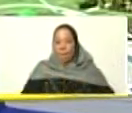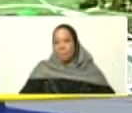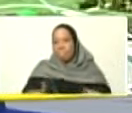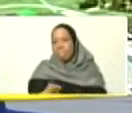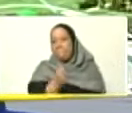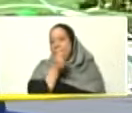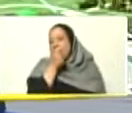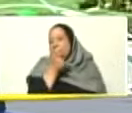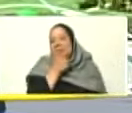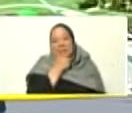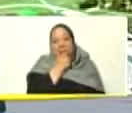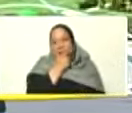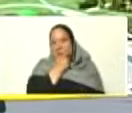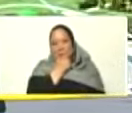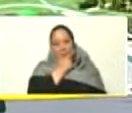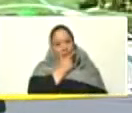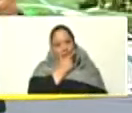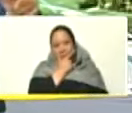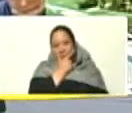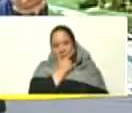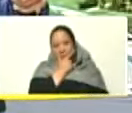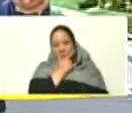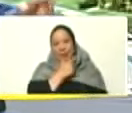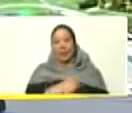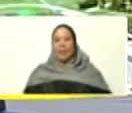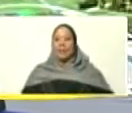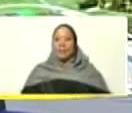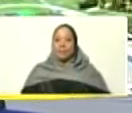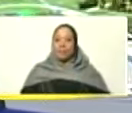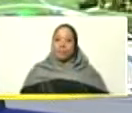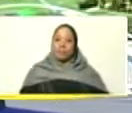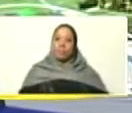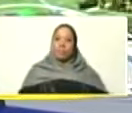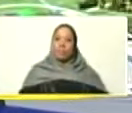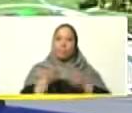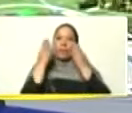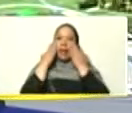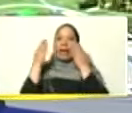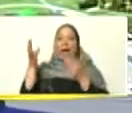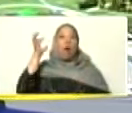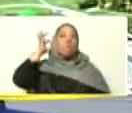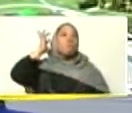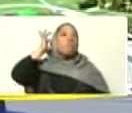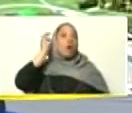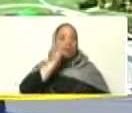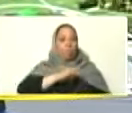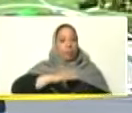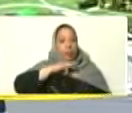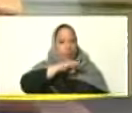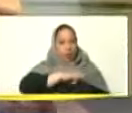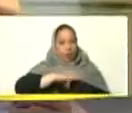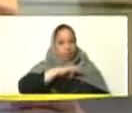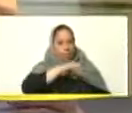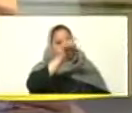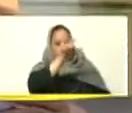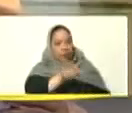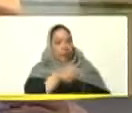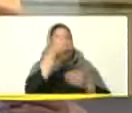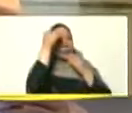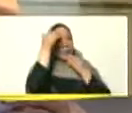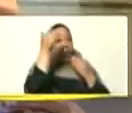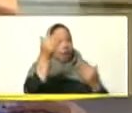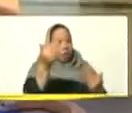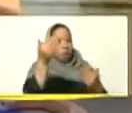pues, bello, bello. ¿Qué me dice Yelitze, la avanzadora, ministra? Bueno, saludo,